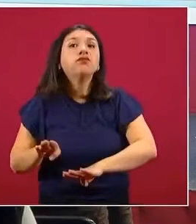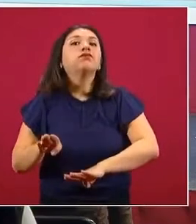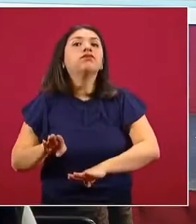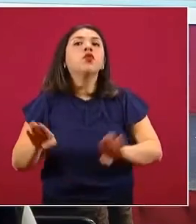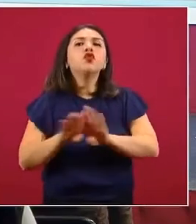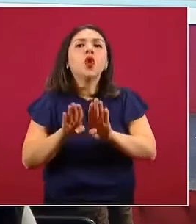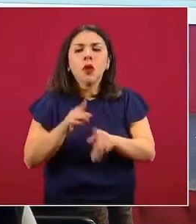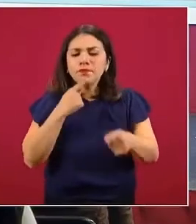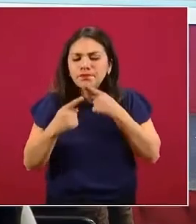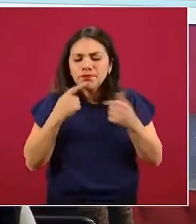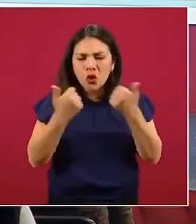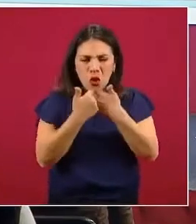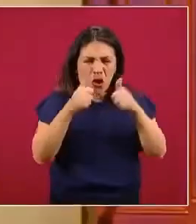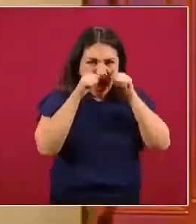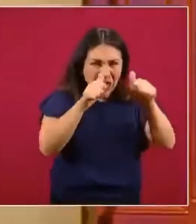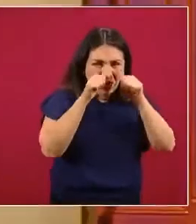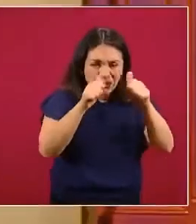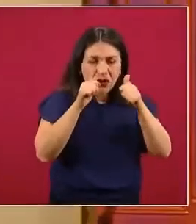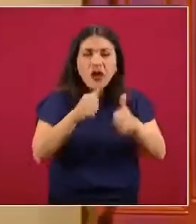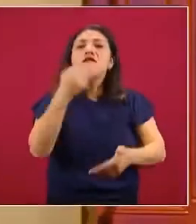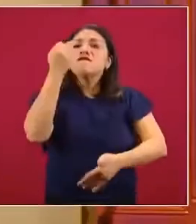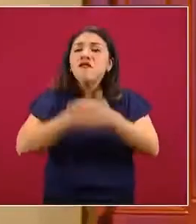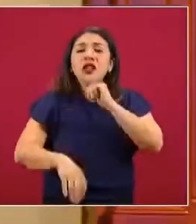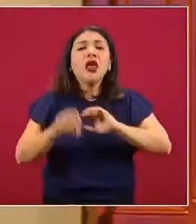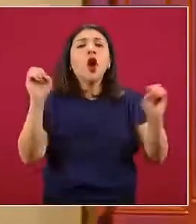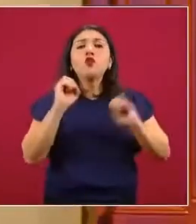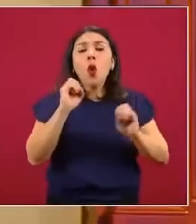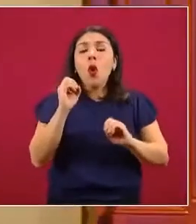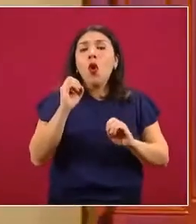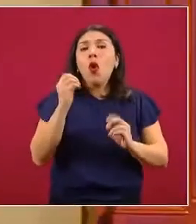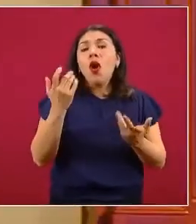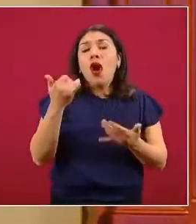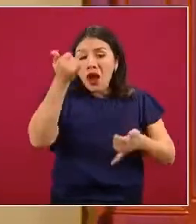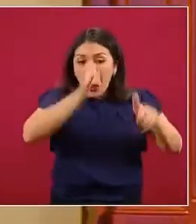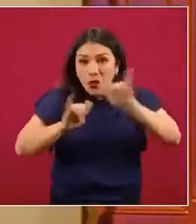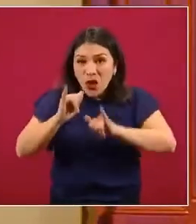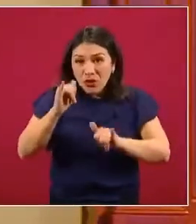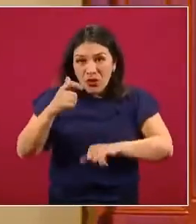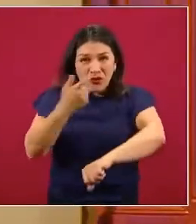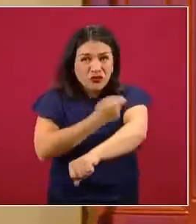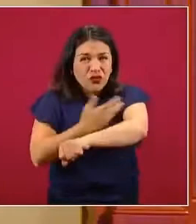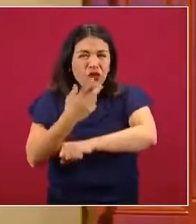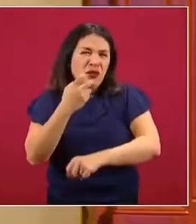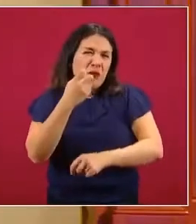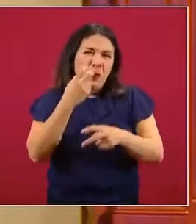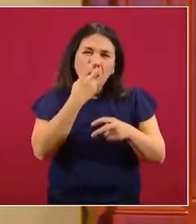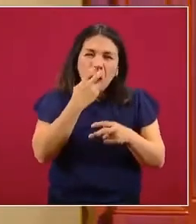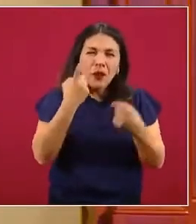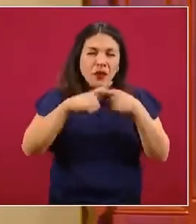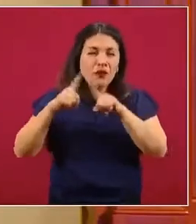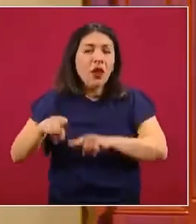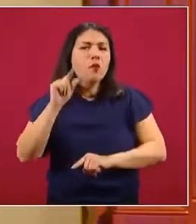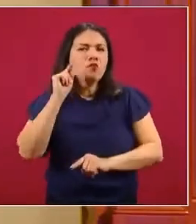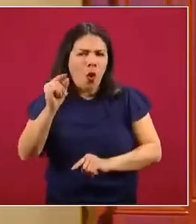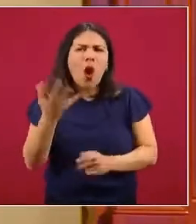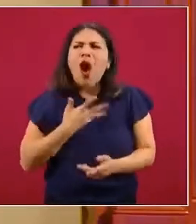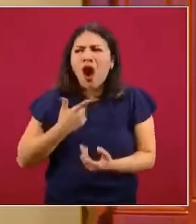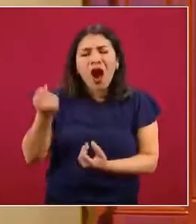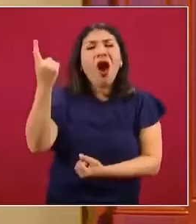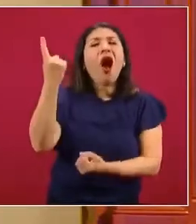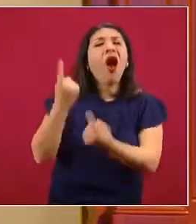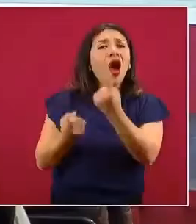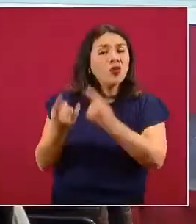su proceso de atención o no tuvieron la oportunidad de acceder a una prueba de laboratorio, son muy pocas,